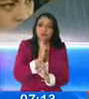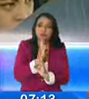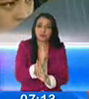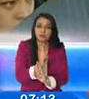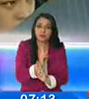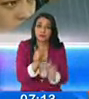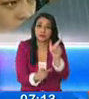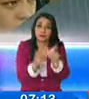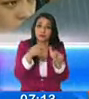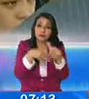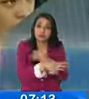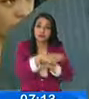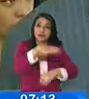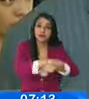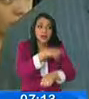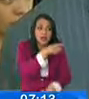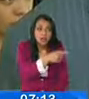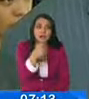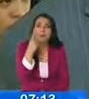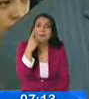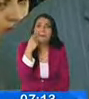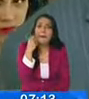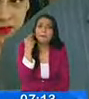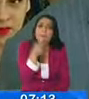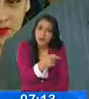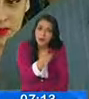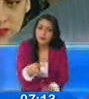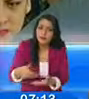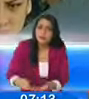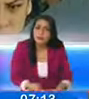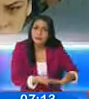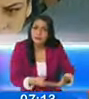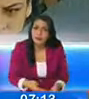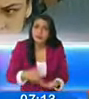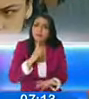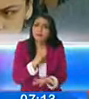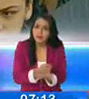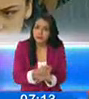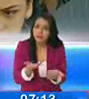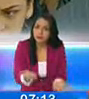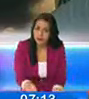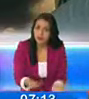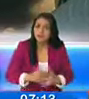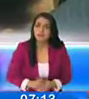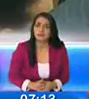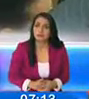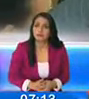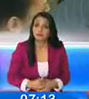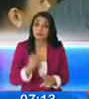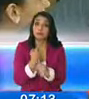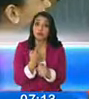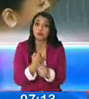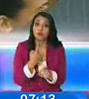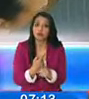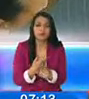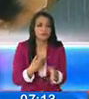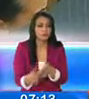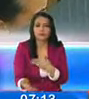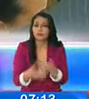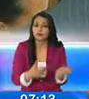encuentran privados de su libertad serían los padres biológicos de la niña que se encuentra aquí apartada de su familia. Y por eso nosotros vamos a ir hasta las